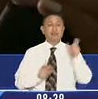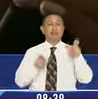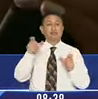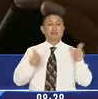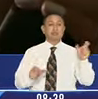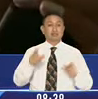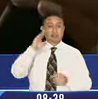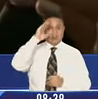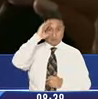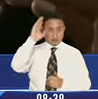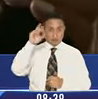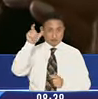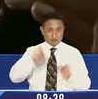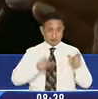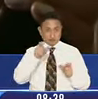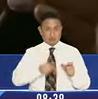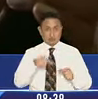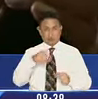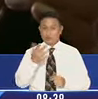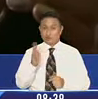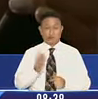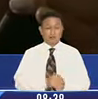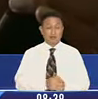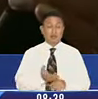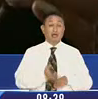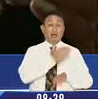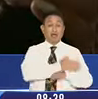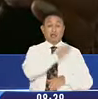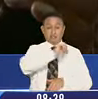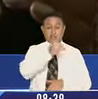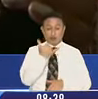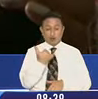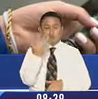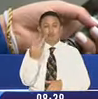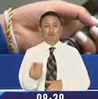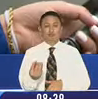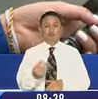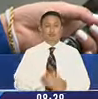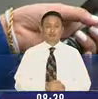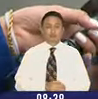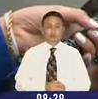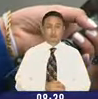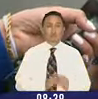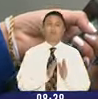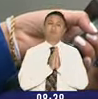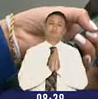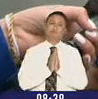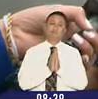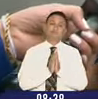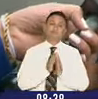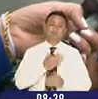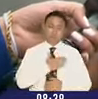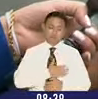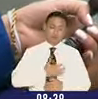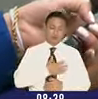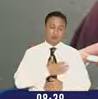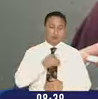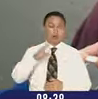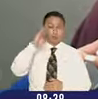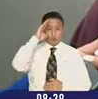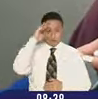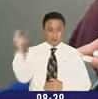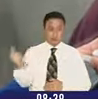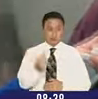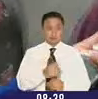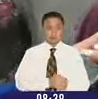no hay muchos policías por este sector. Ya antes sí habían más, pero ahora ya hay pocos. Sí, pediríamos que por favor venga la policía. A